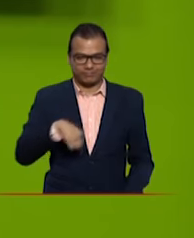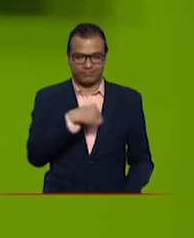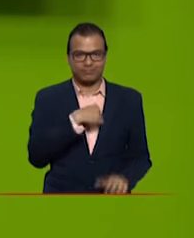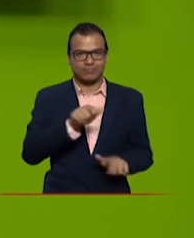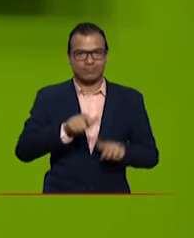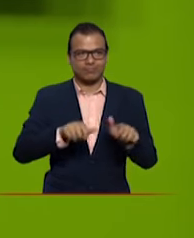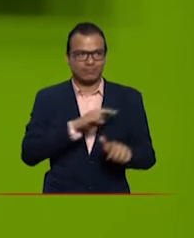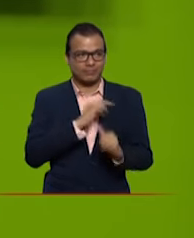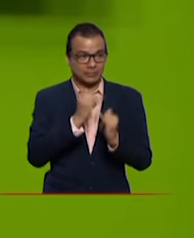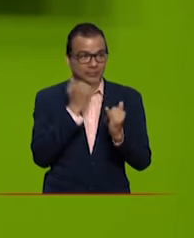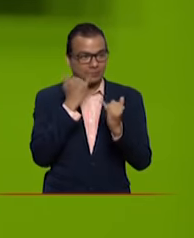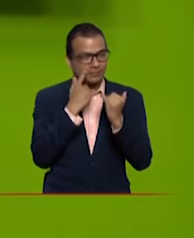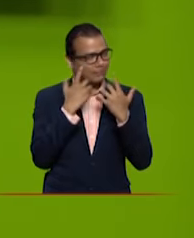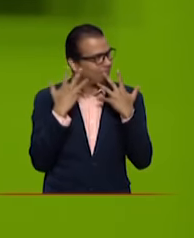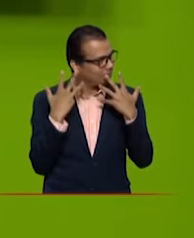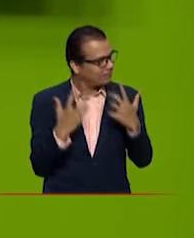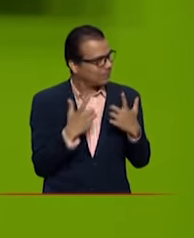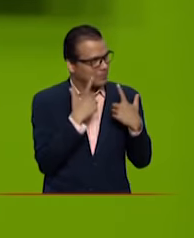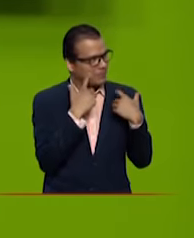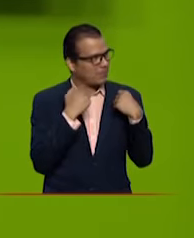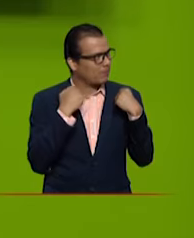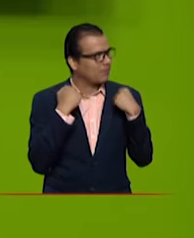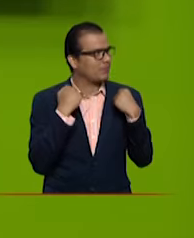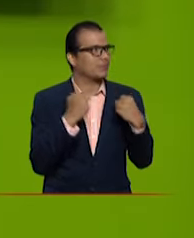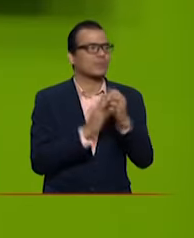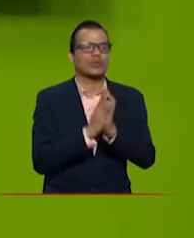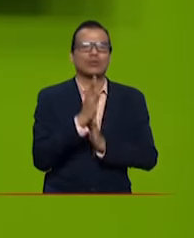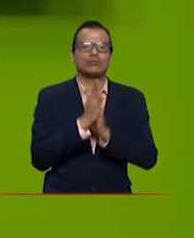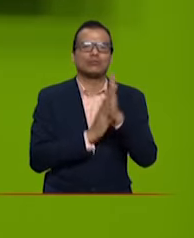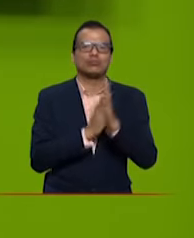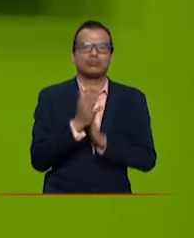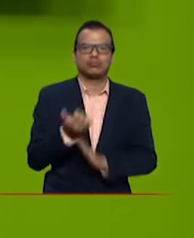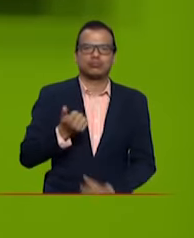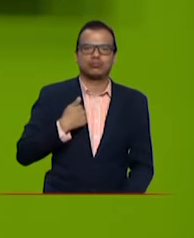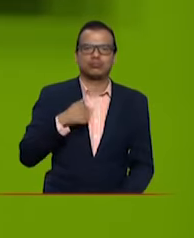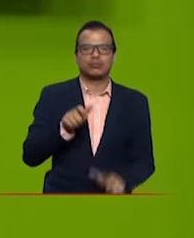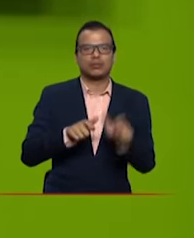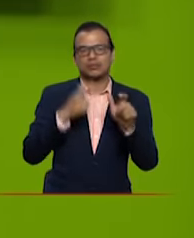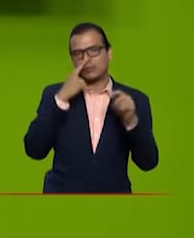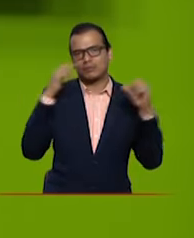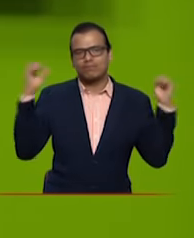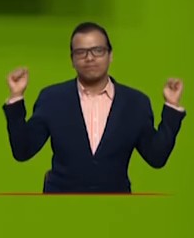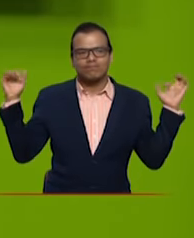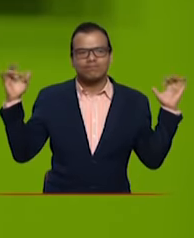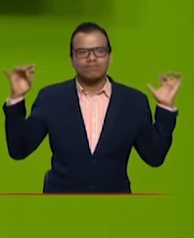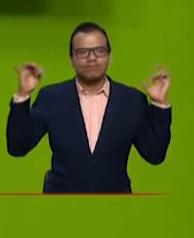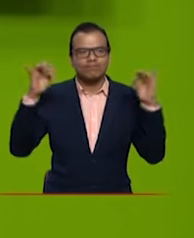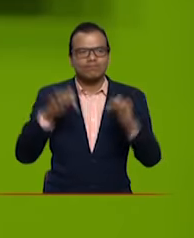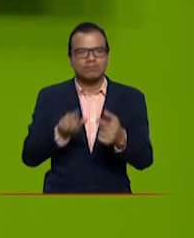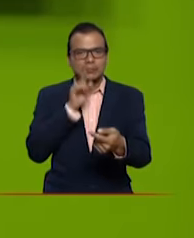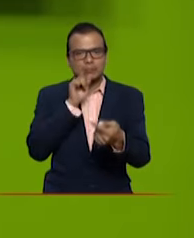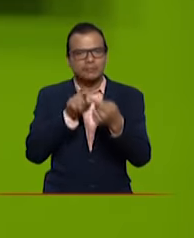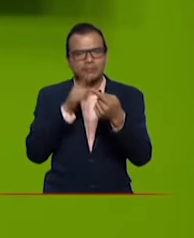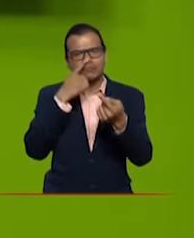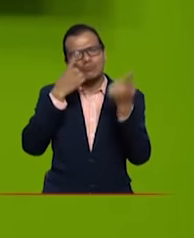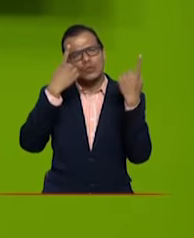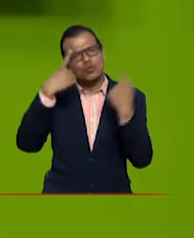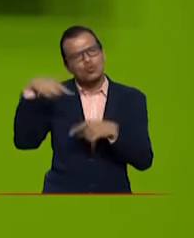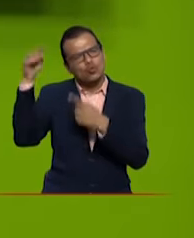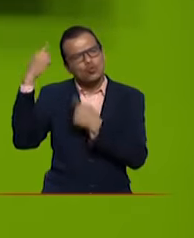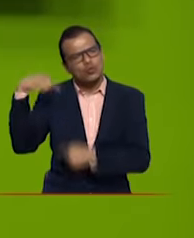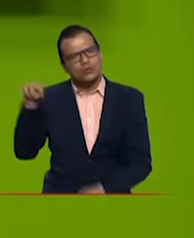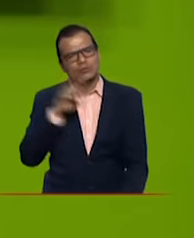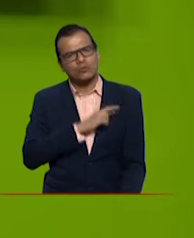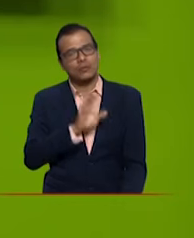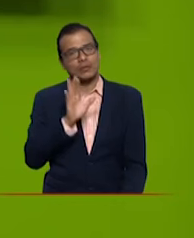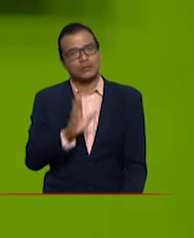espero que se vuelvan el punto de encuentro de turismo de nuestro centro del Valle del Cauca. Van a disfrutarlo,